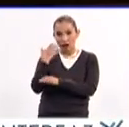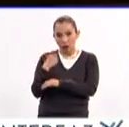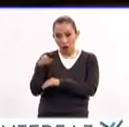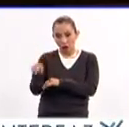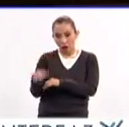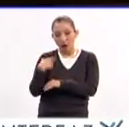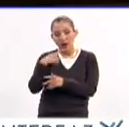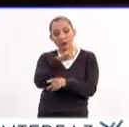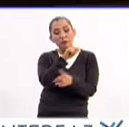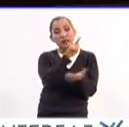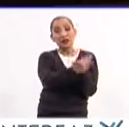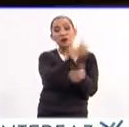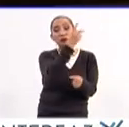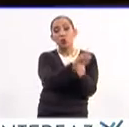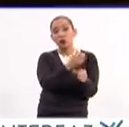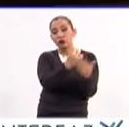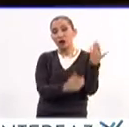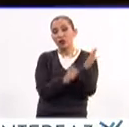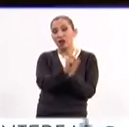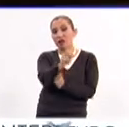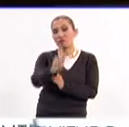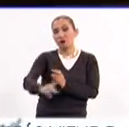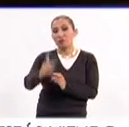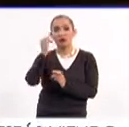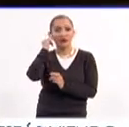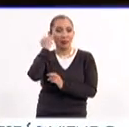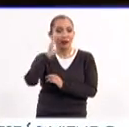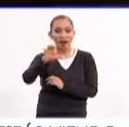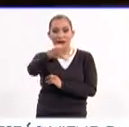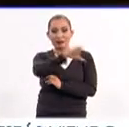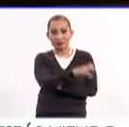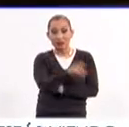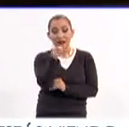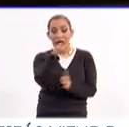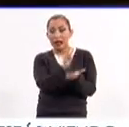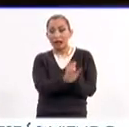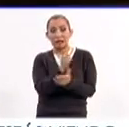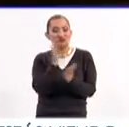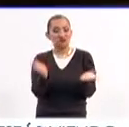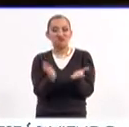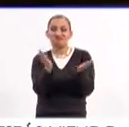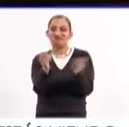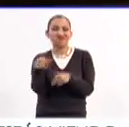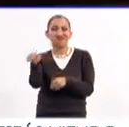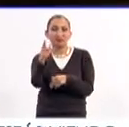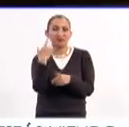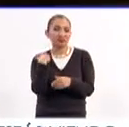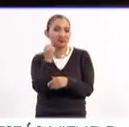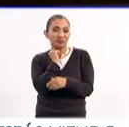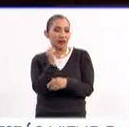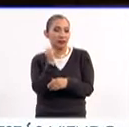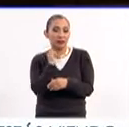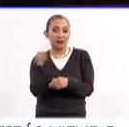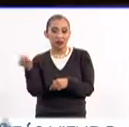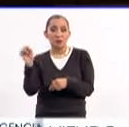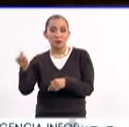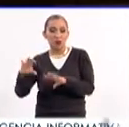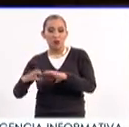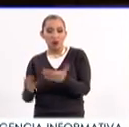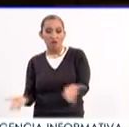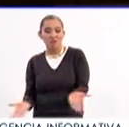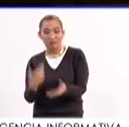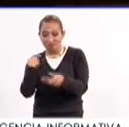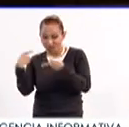y luego una ley secundaria de derechos de pueblos indígenas. Esta ley no la promovieron los legisladores, sino la propia comunidad que